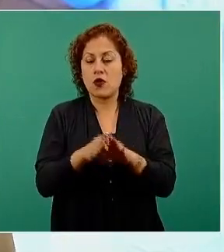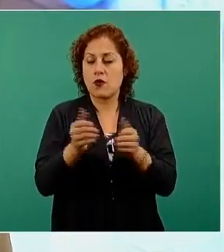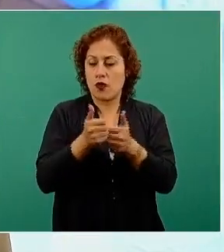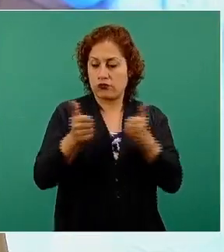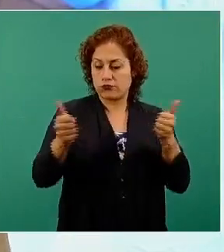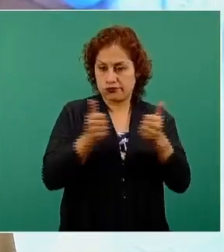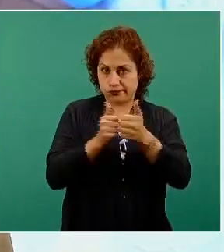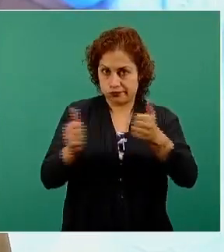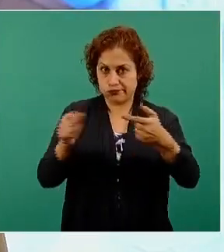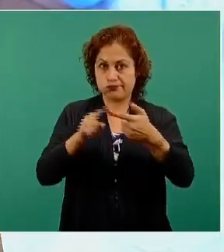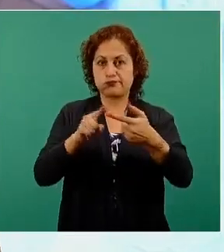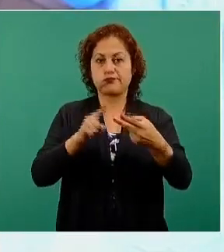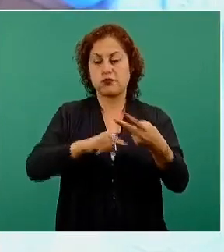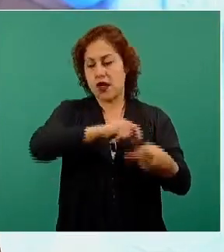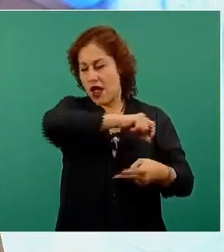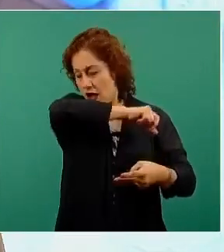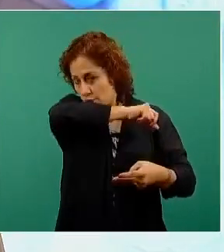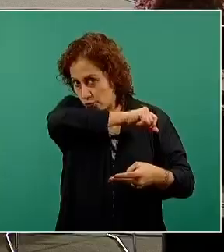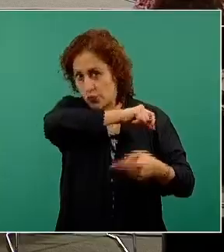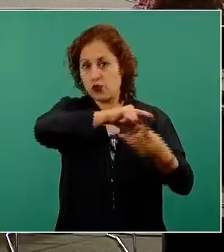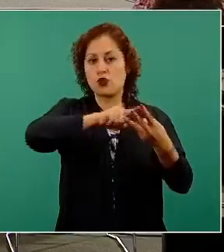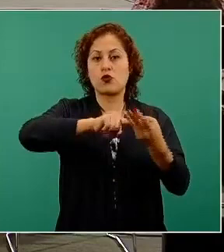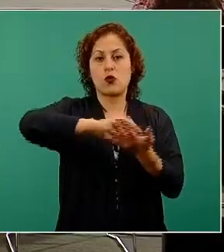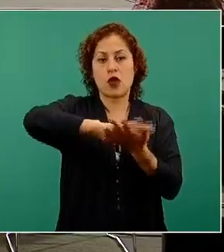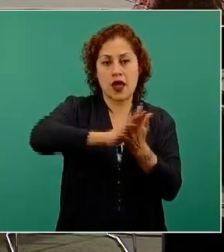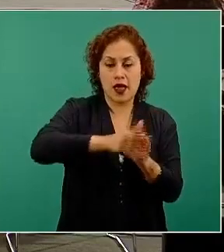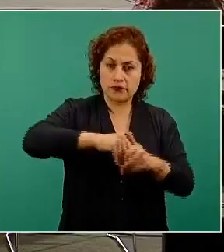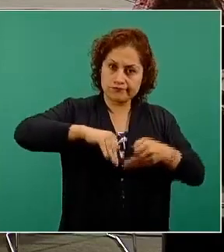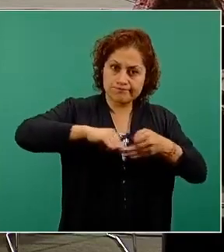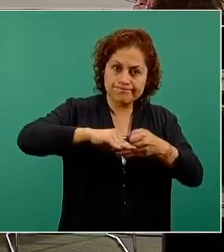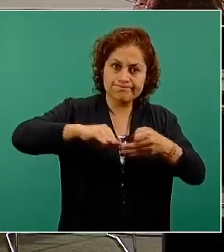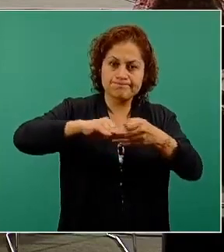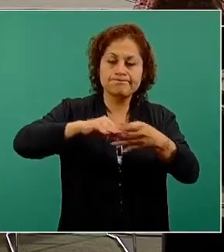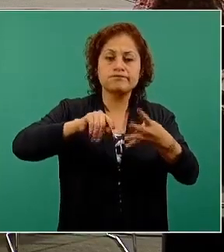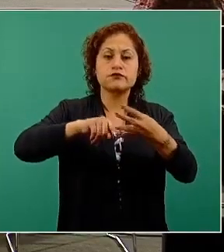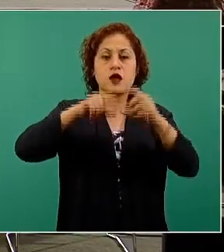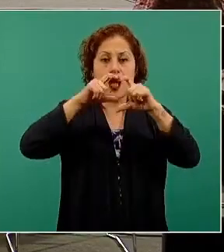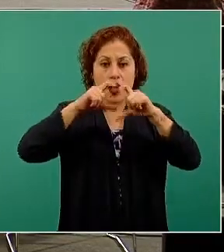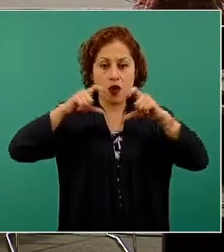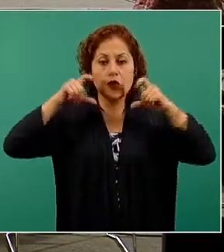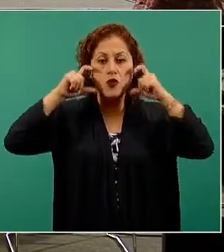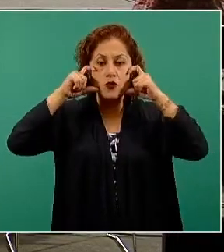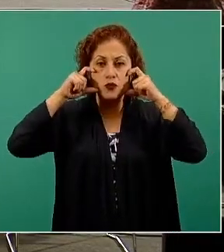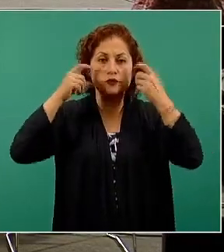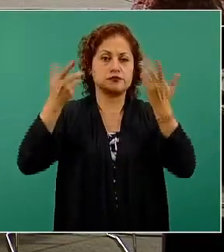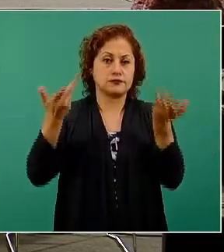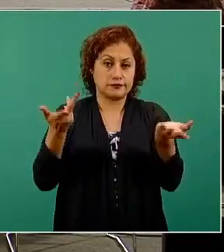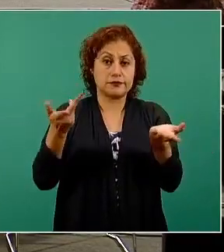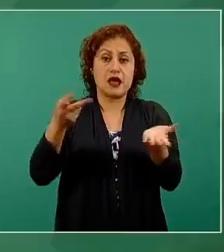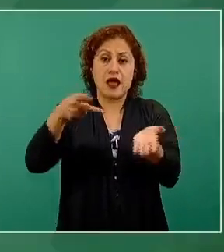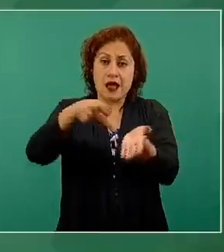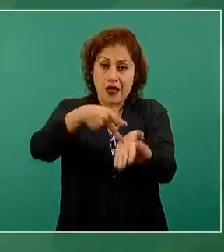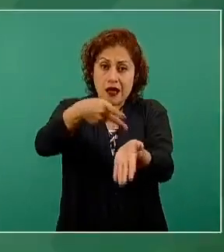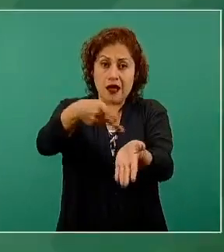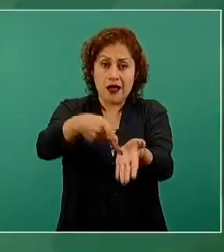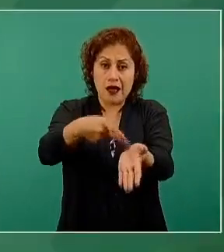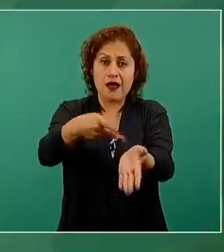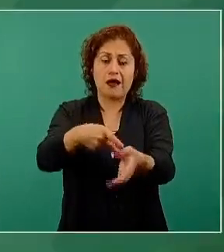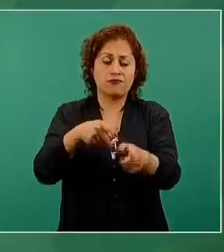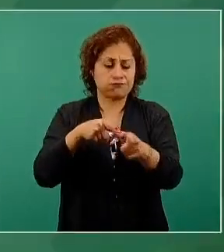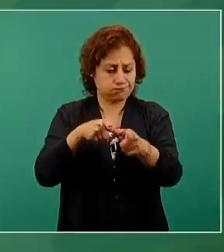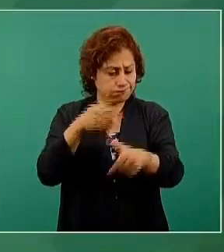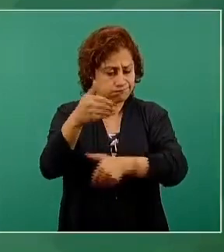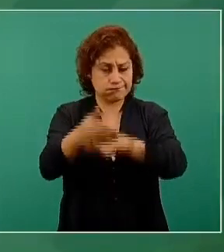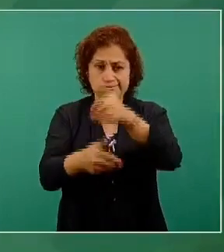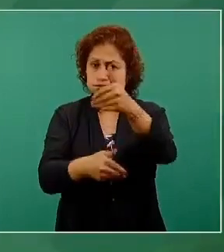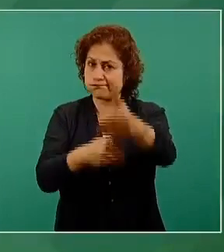de etiqueta, lavado frecuente de manos, uso de cubrebocas, se sigue insistiendo en eso, ¿no? Y eso tenemos que seguir insistiendo en que esta es